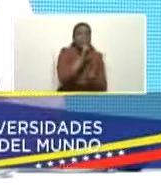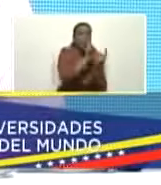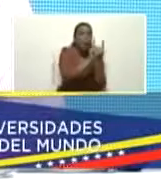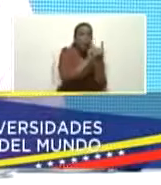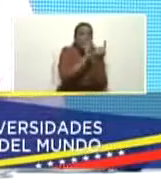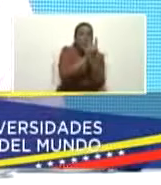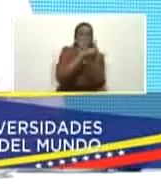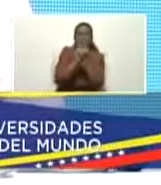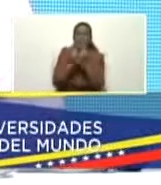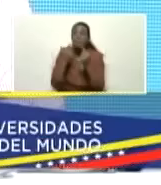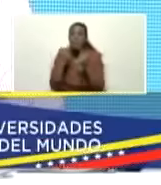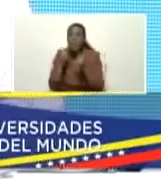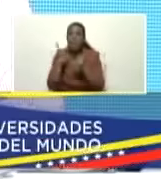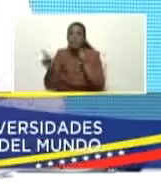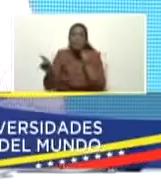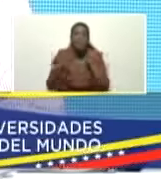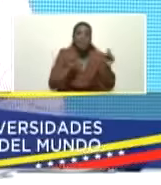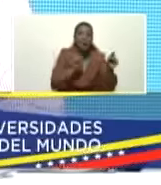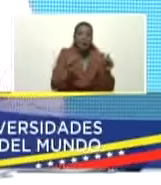el rumor,